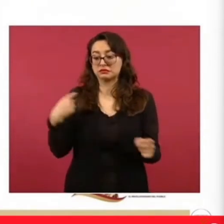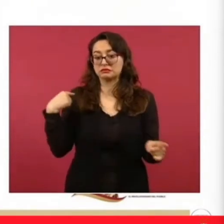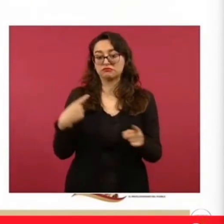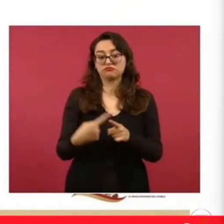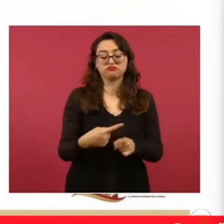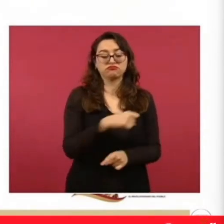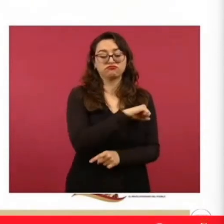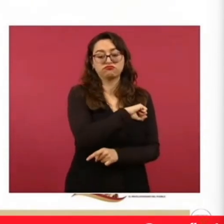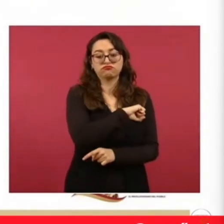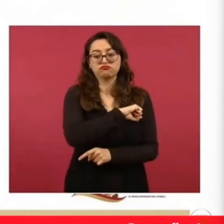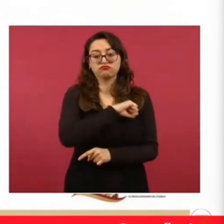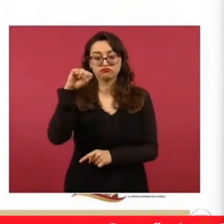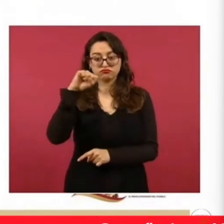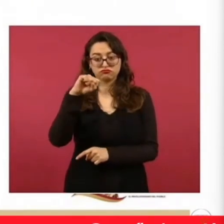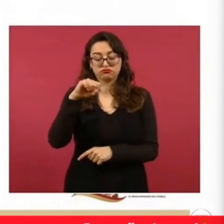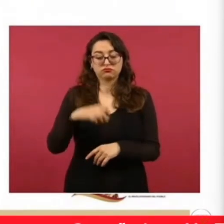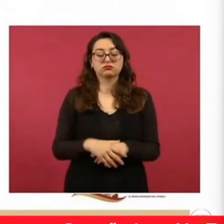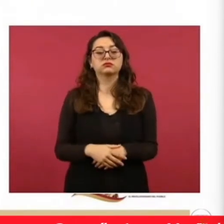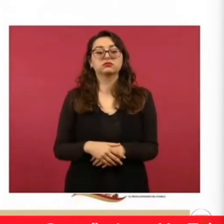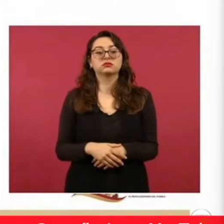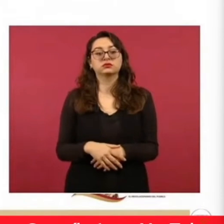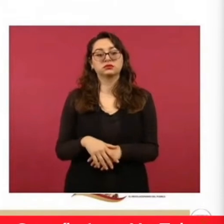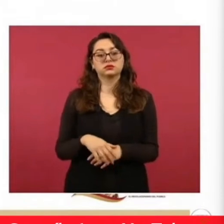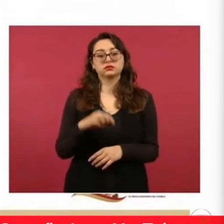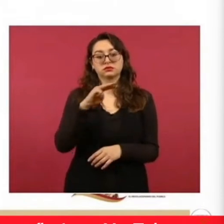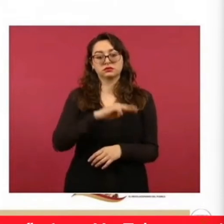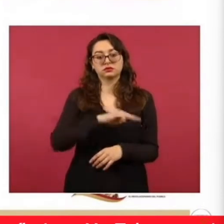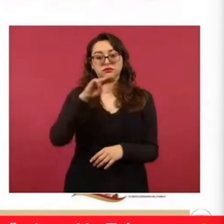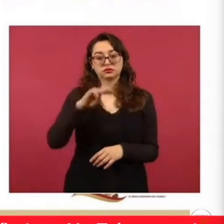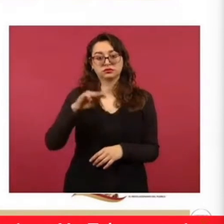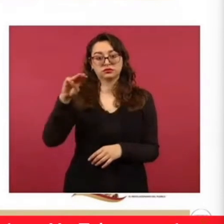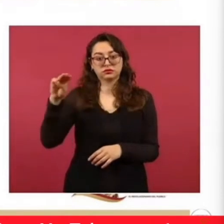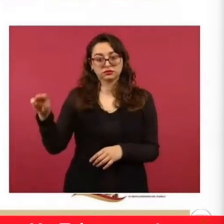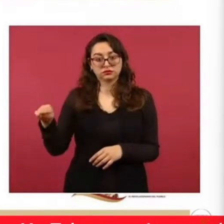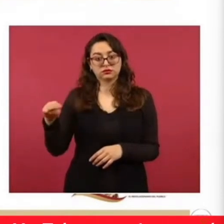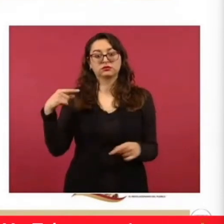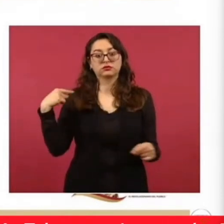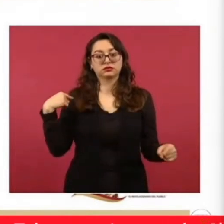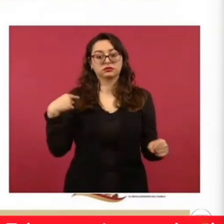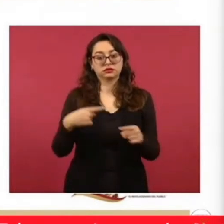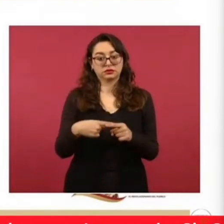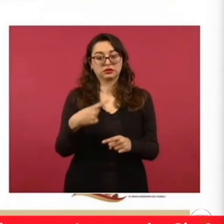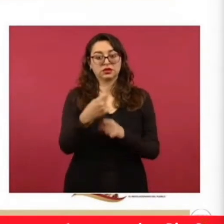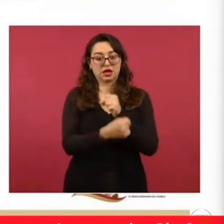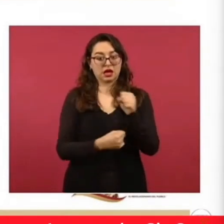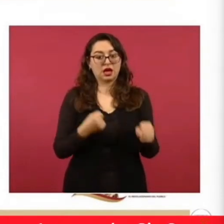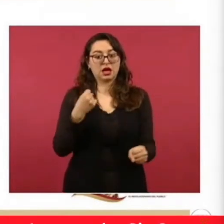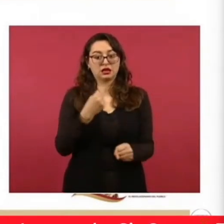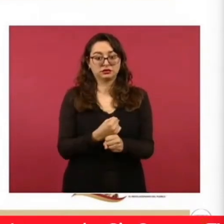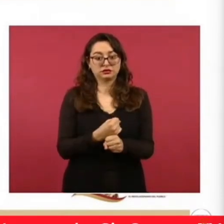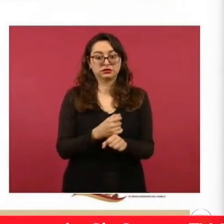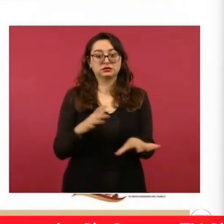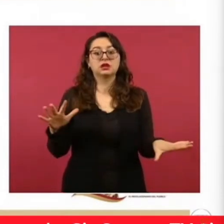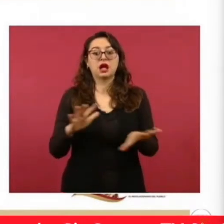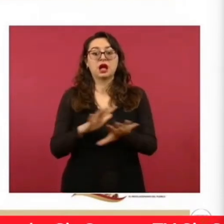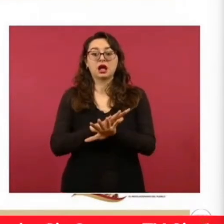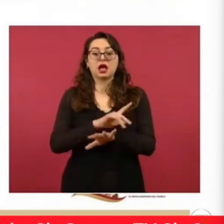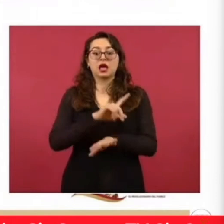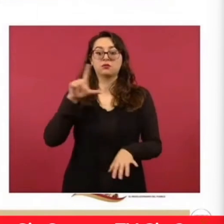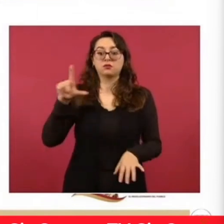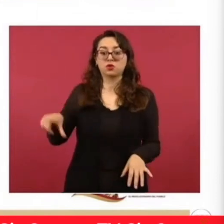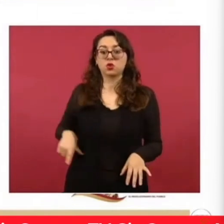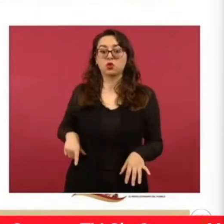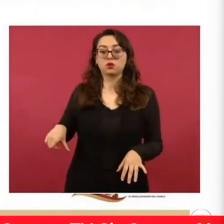al alza en el Estado de Michoacán es el año que estamos cumpliendo del cambio de gobierno